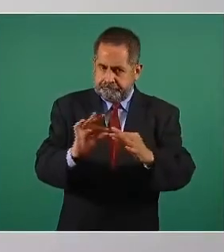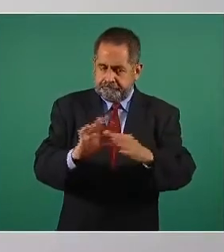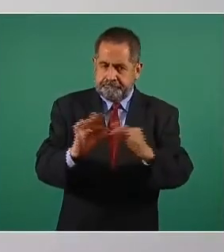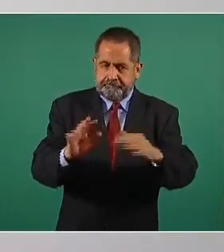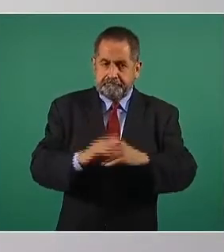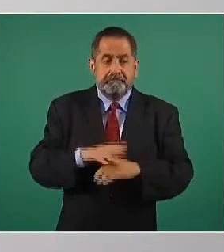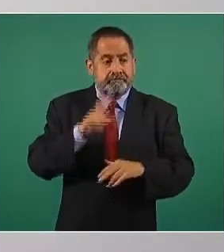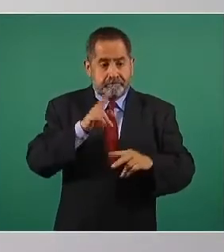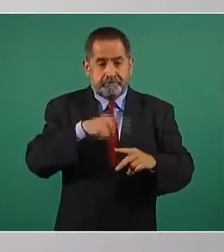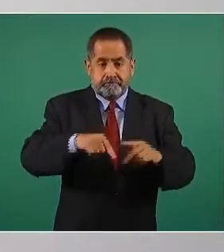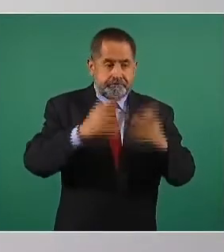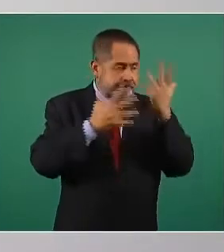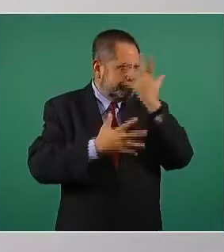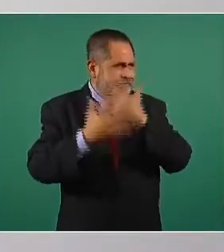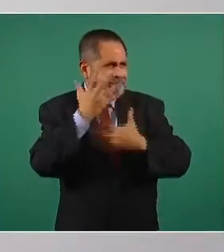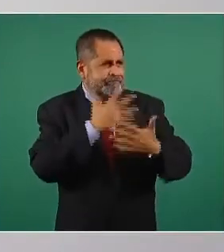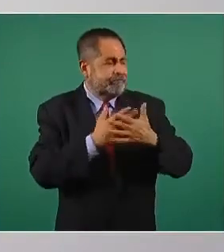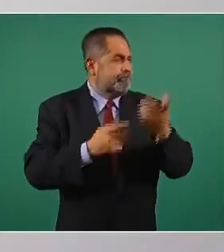confunde.